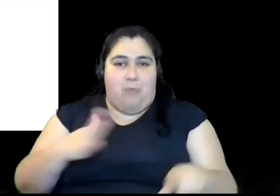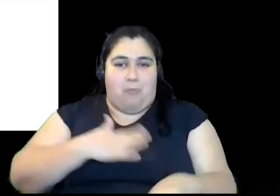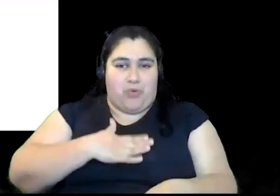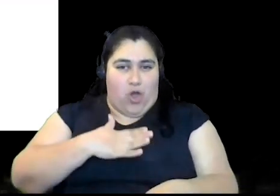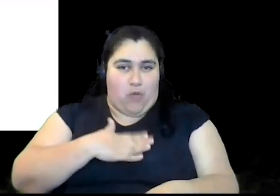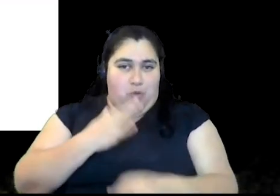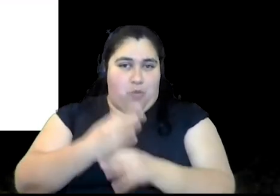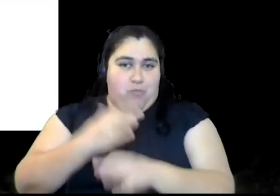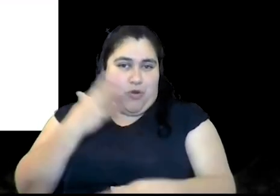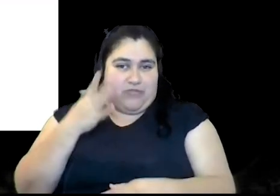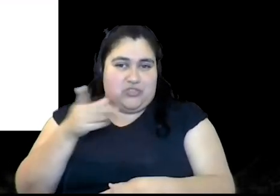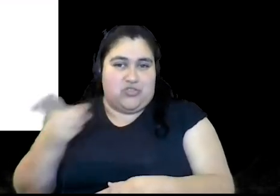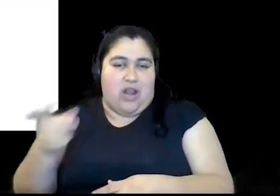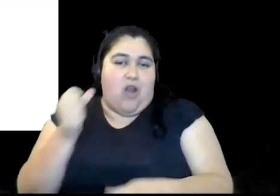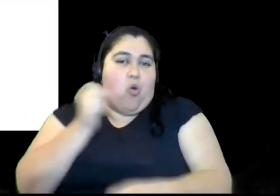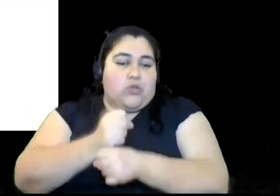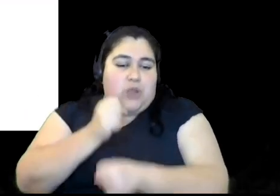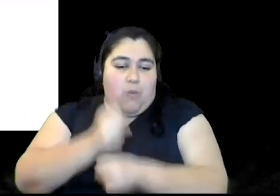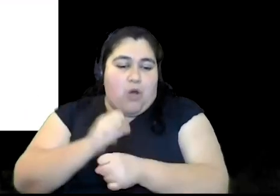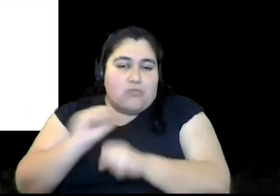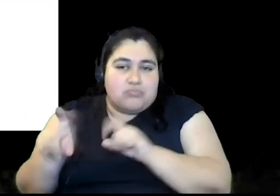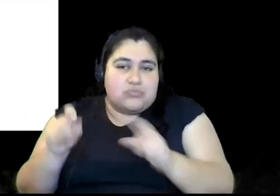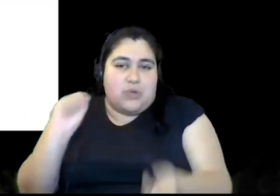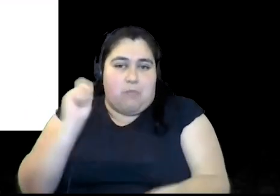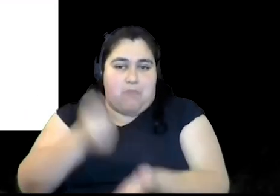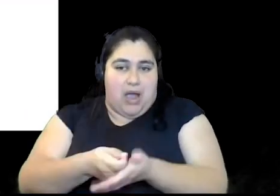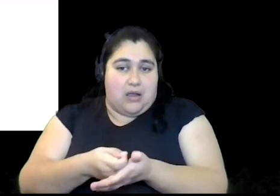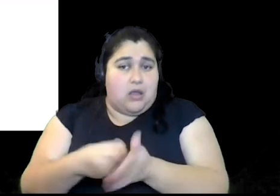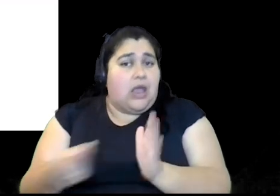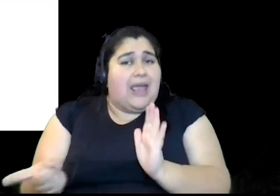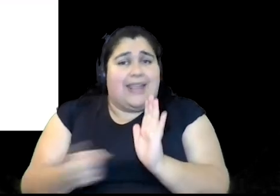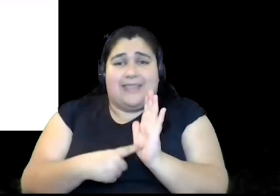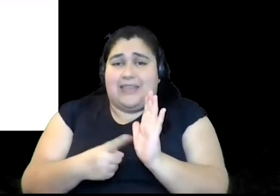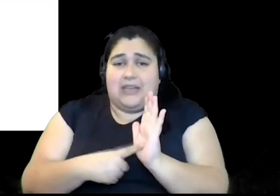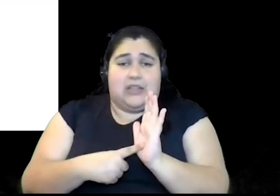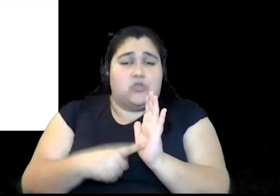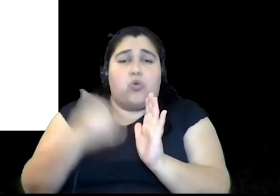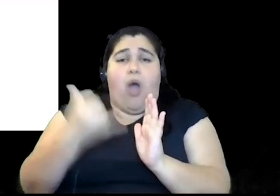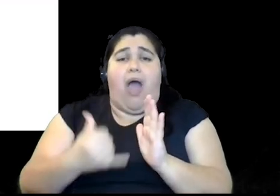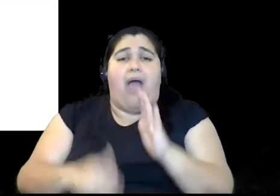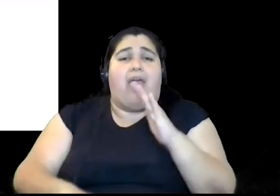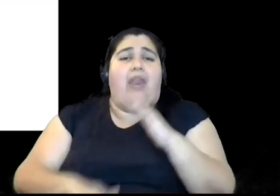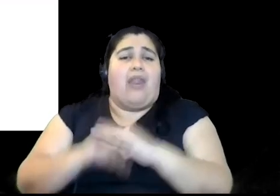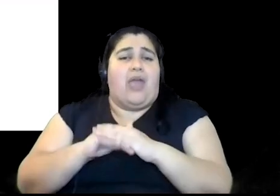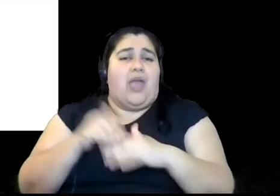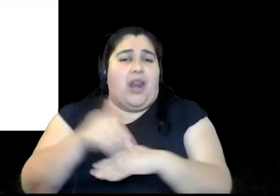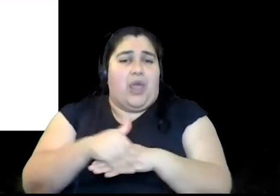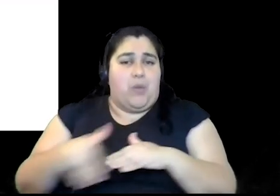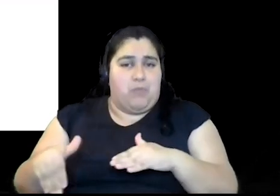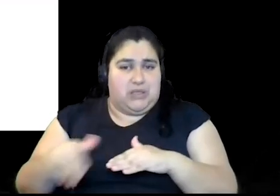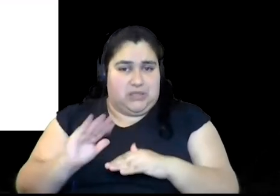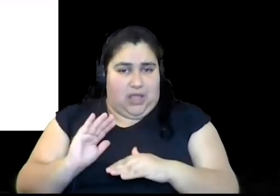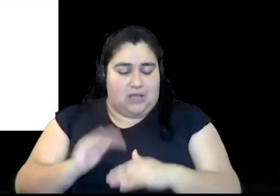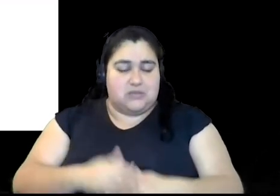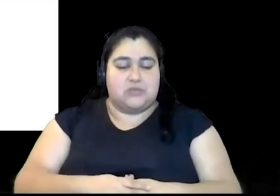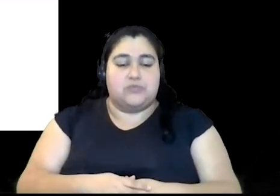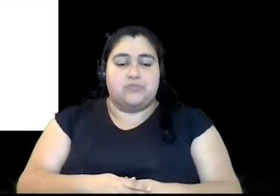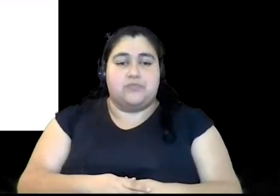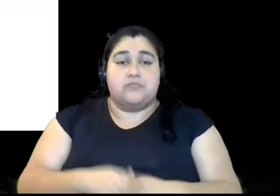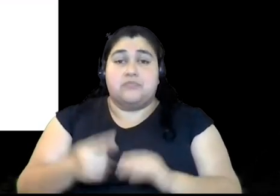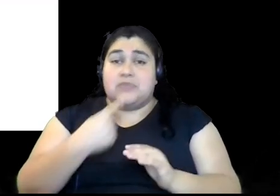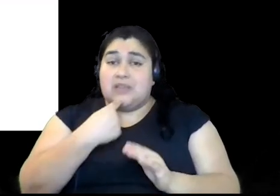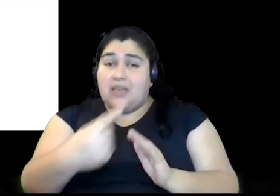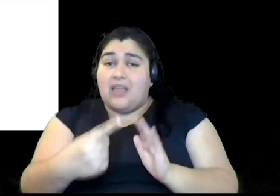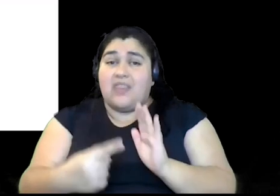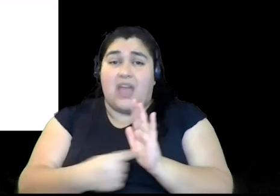trabajo, profesión, oficio. El decreto puso una limitación. El decreto nos dice